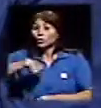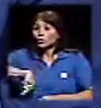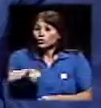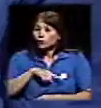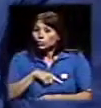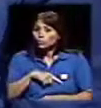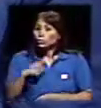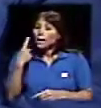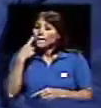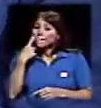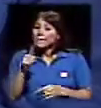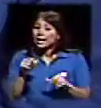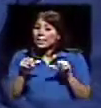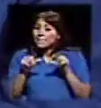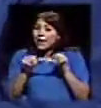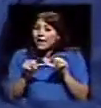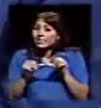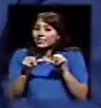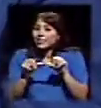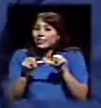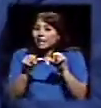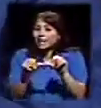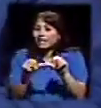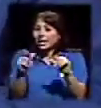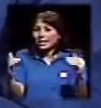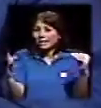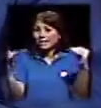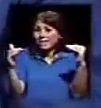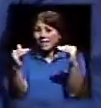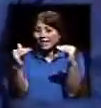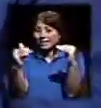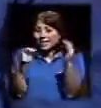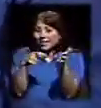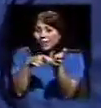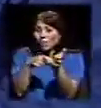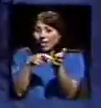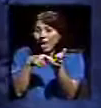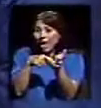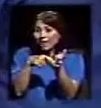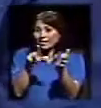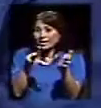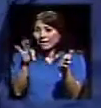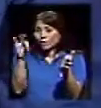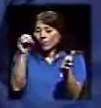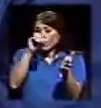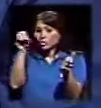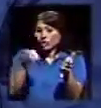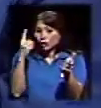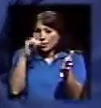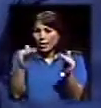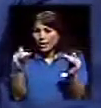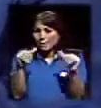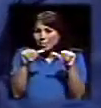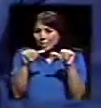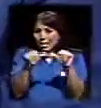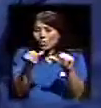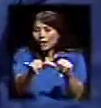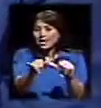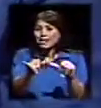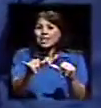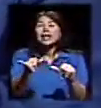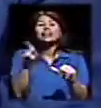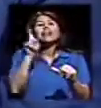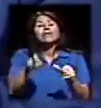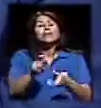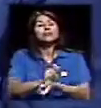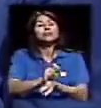para mantener ese nivel de deuda de un 39%, para sostenerlo ahí, deberíamos como país hacer un ajuste del